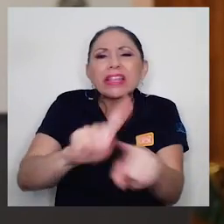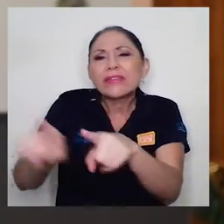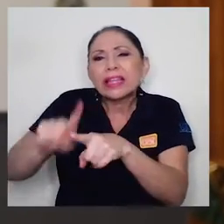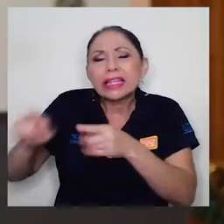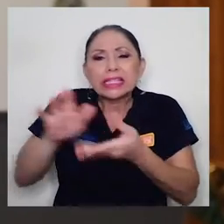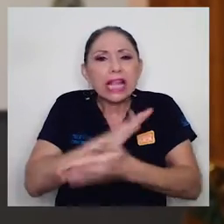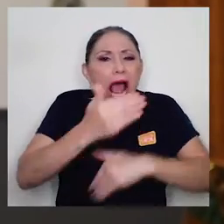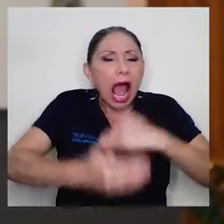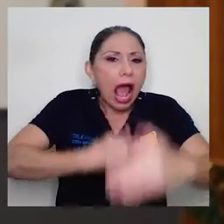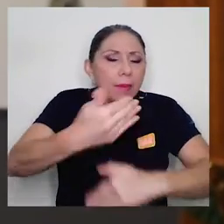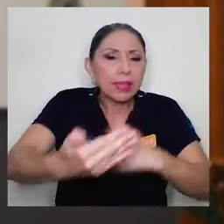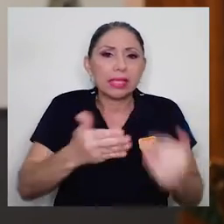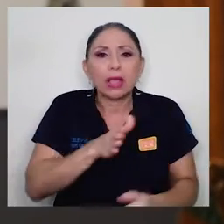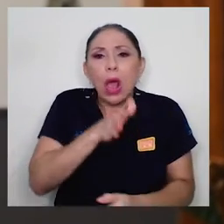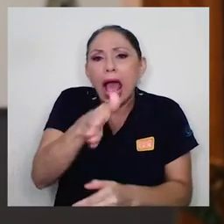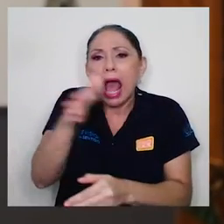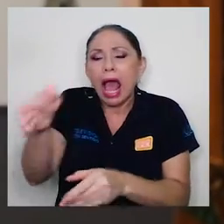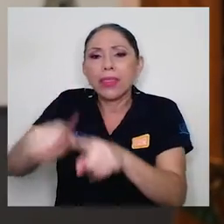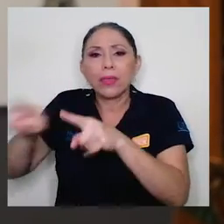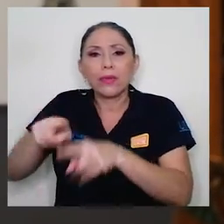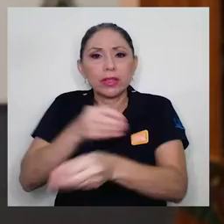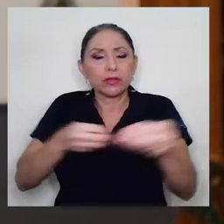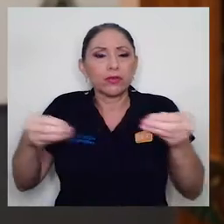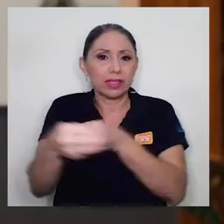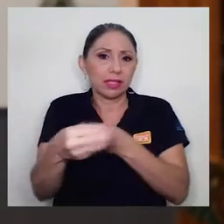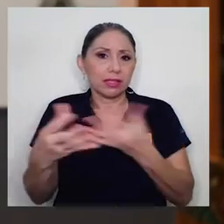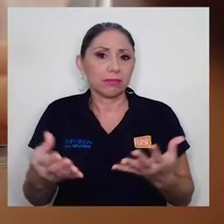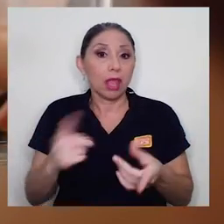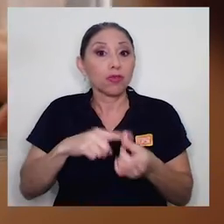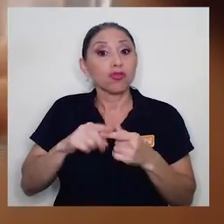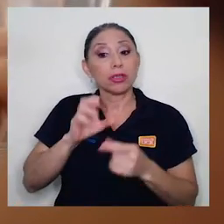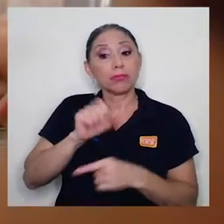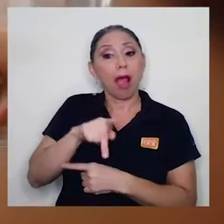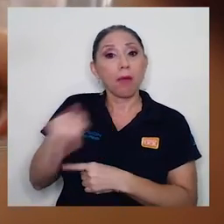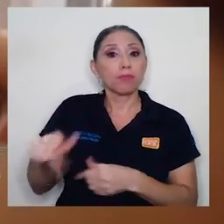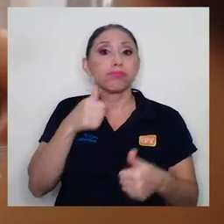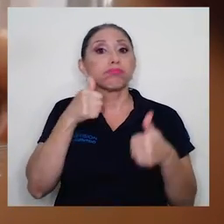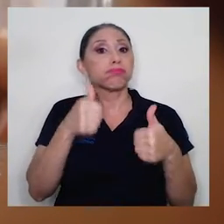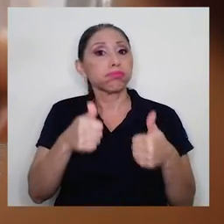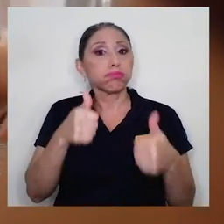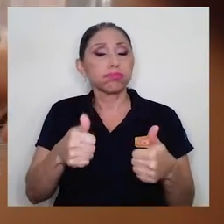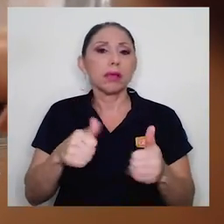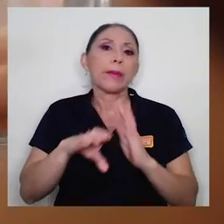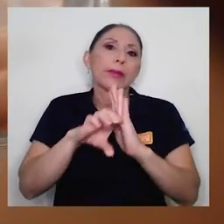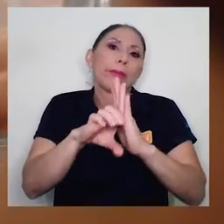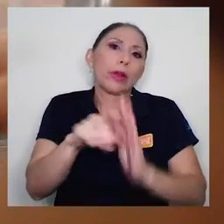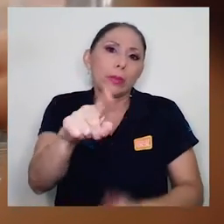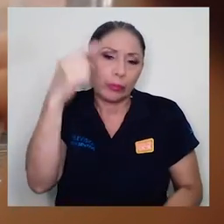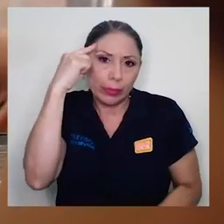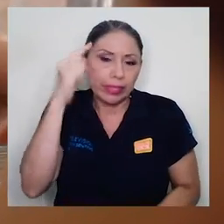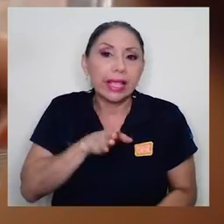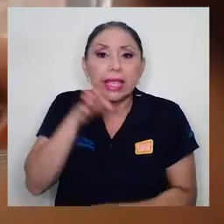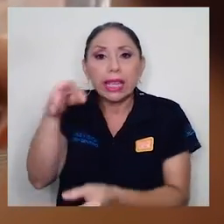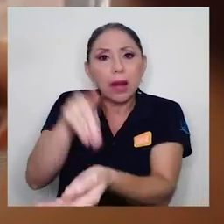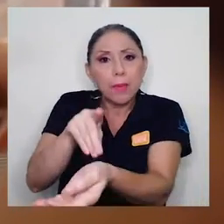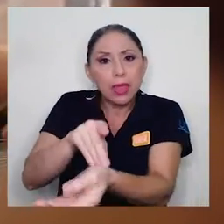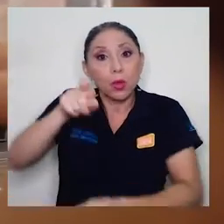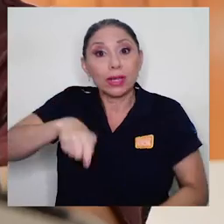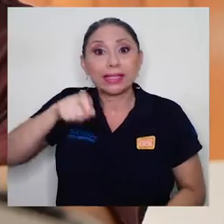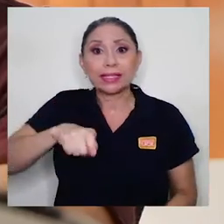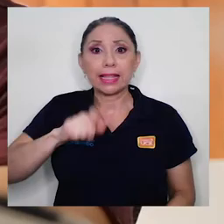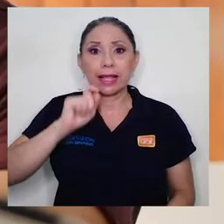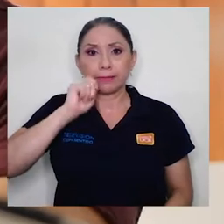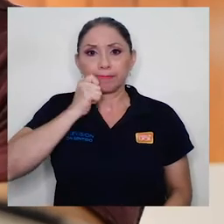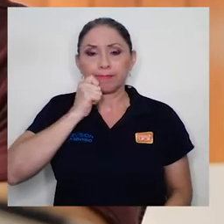estas oficinas y pues es muy inconveniente. Si va a ir al médico y está en cierta privacidad, pues no quiere